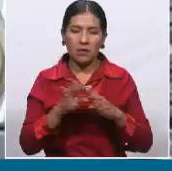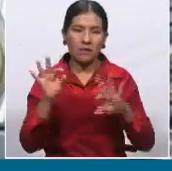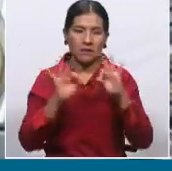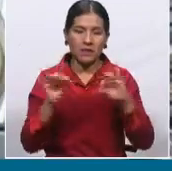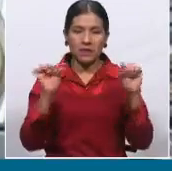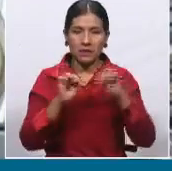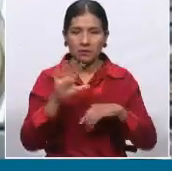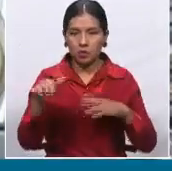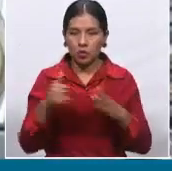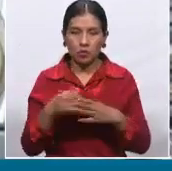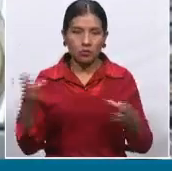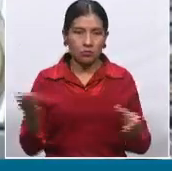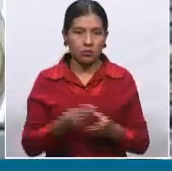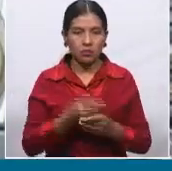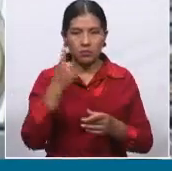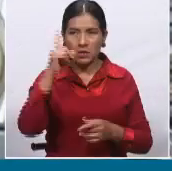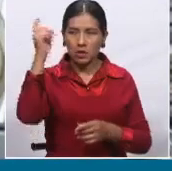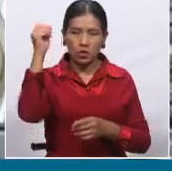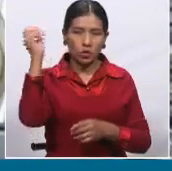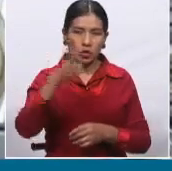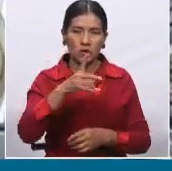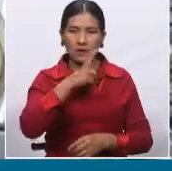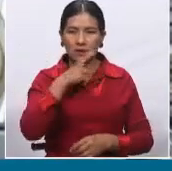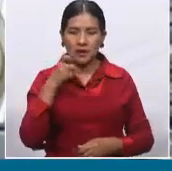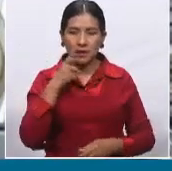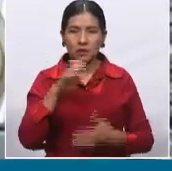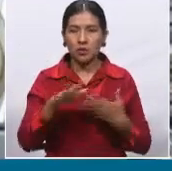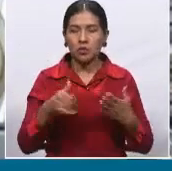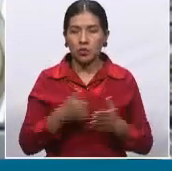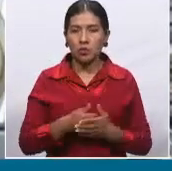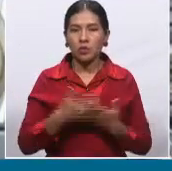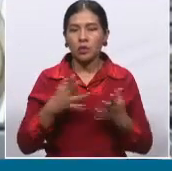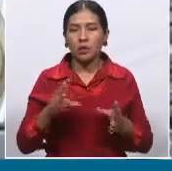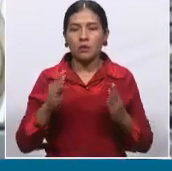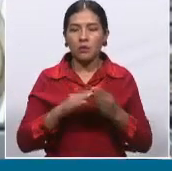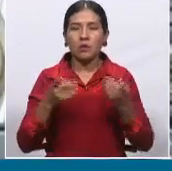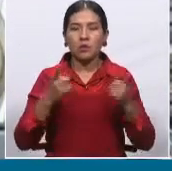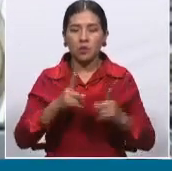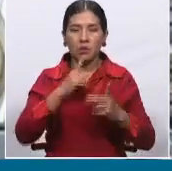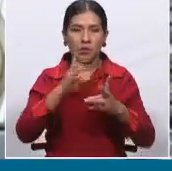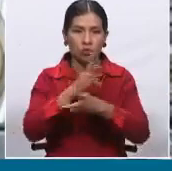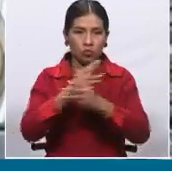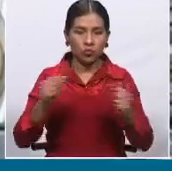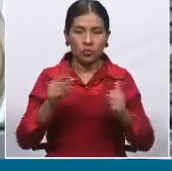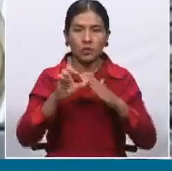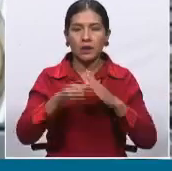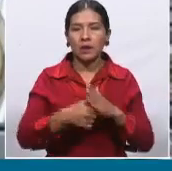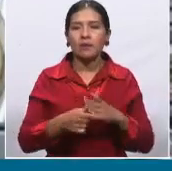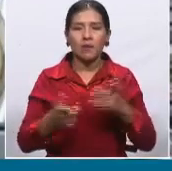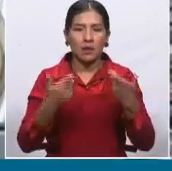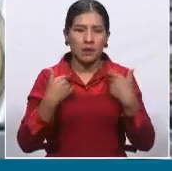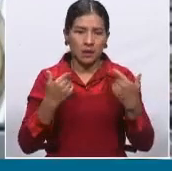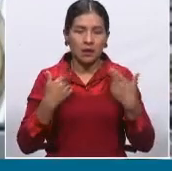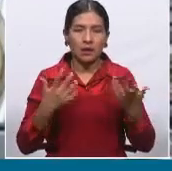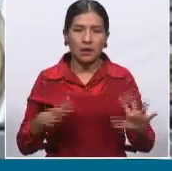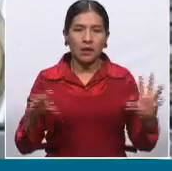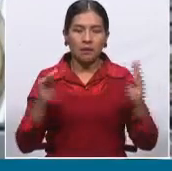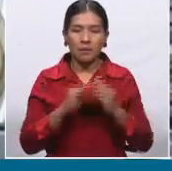adquiere ante la insolación y durante la deshidratación, llega a tener hasta